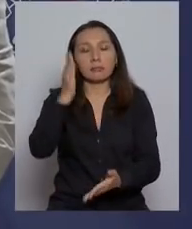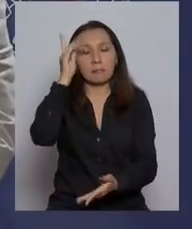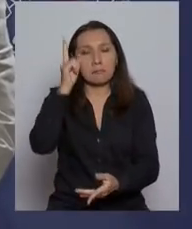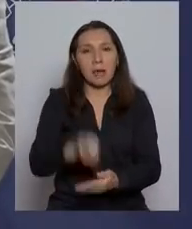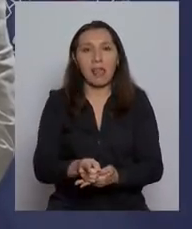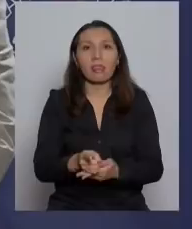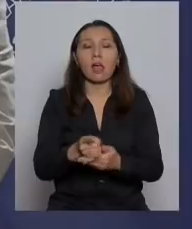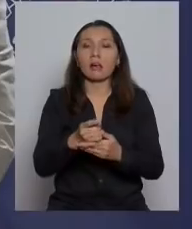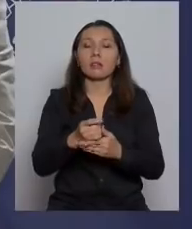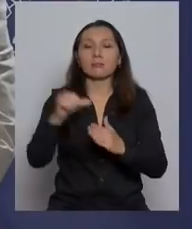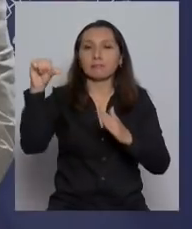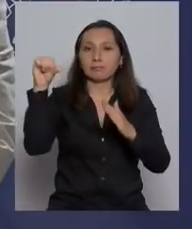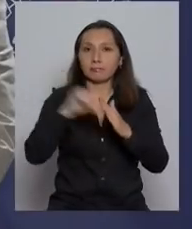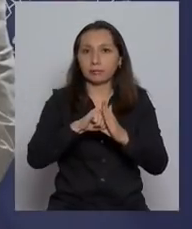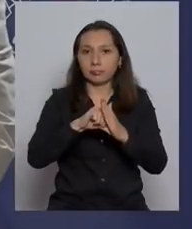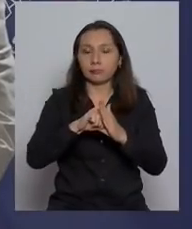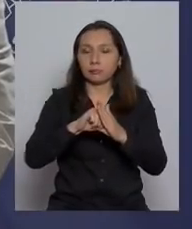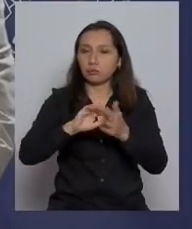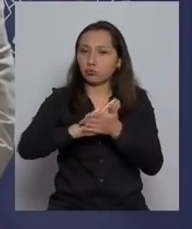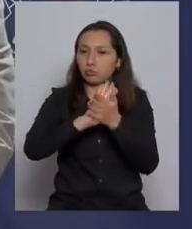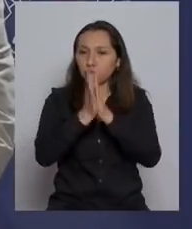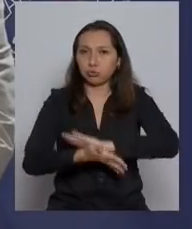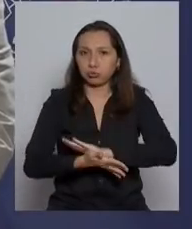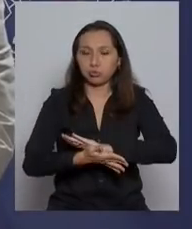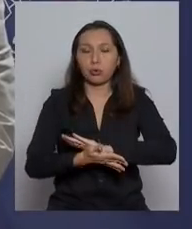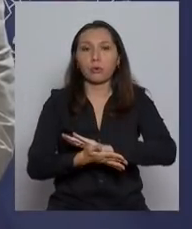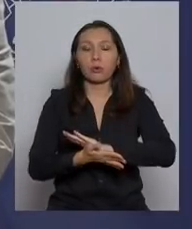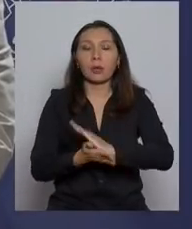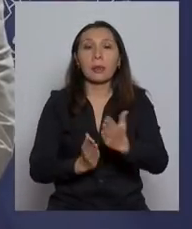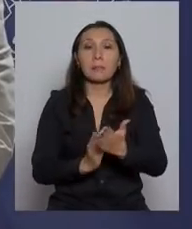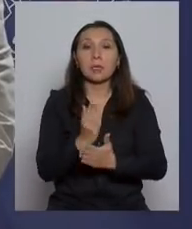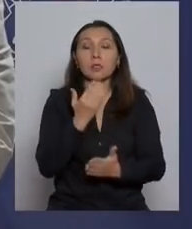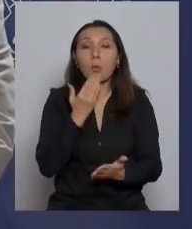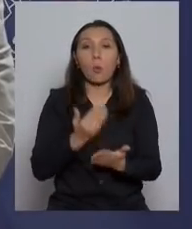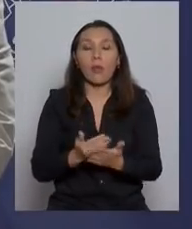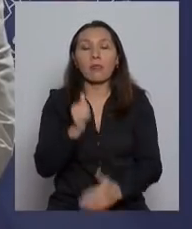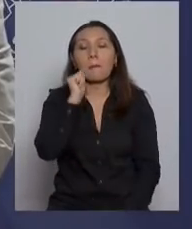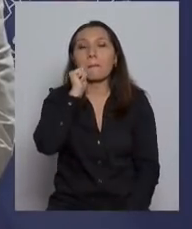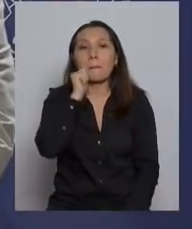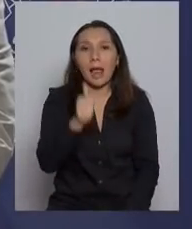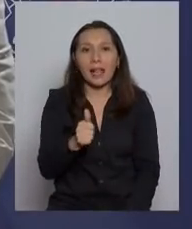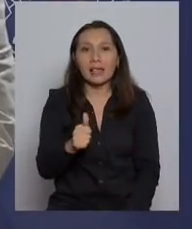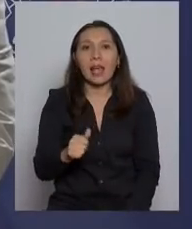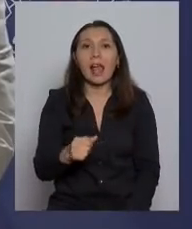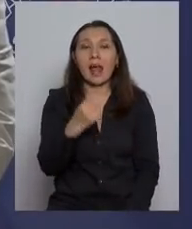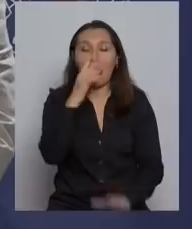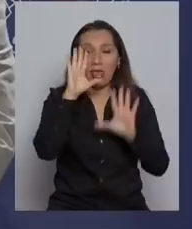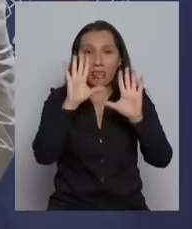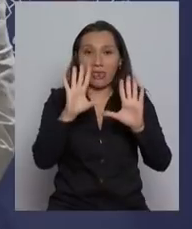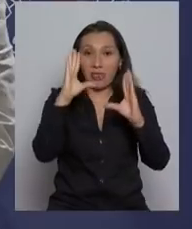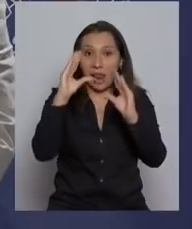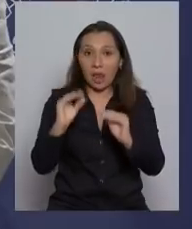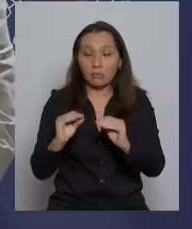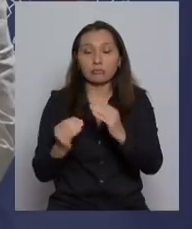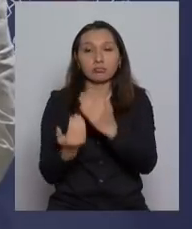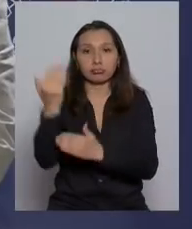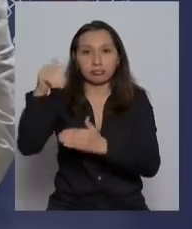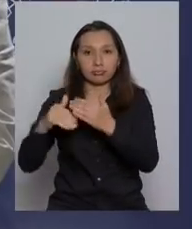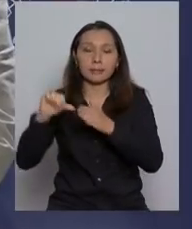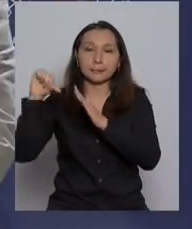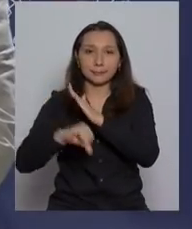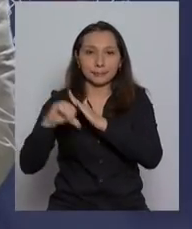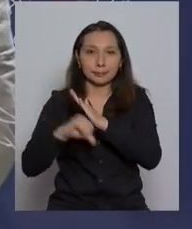Se va a decretar cuarentena total desde el día de mañana a las 22 horas y